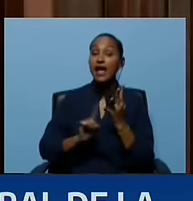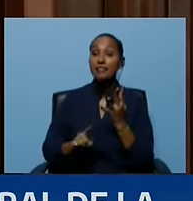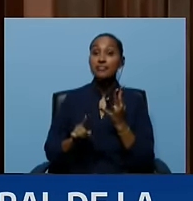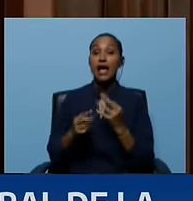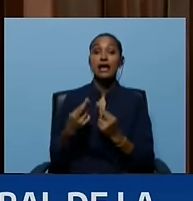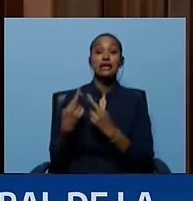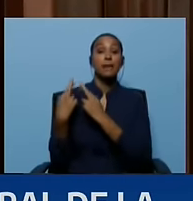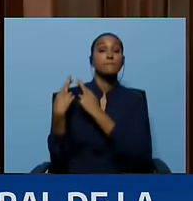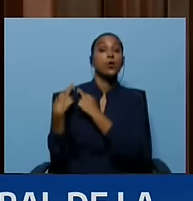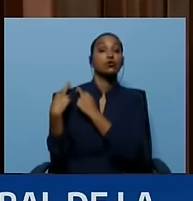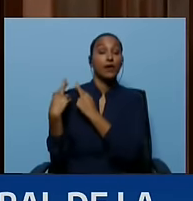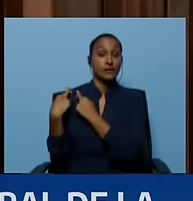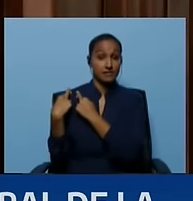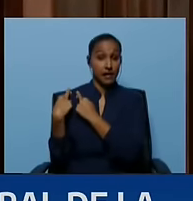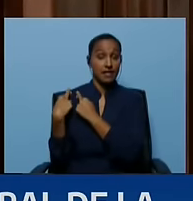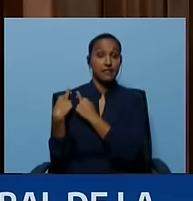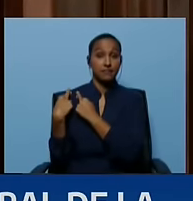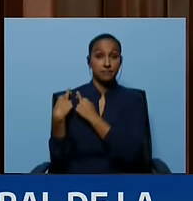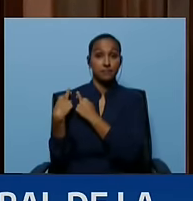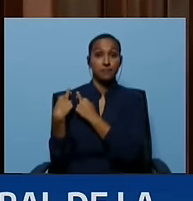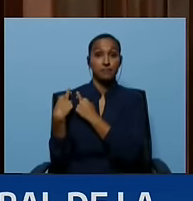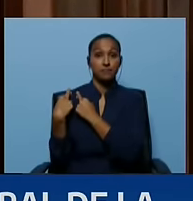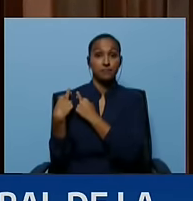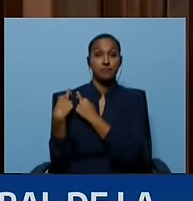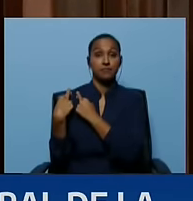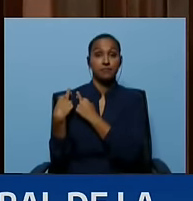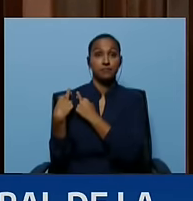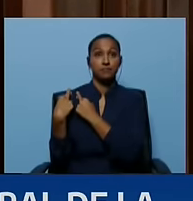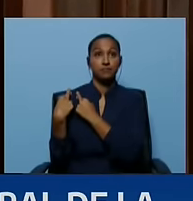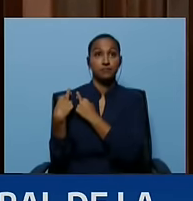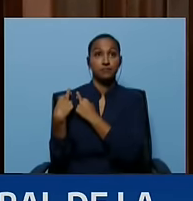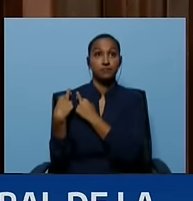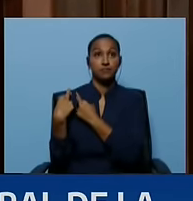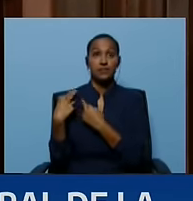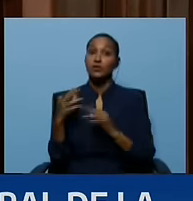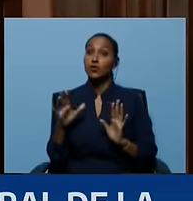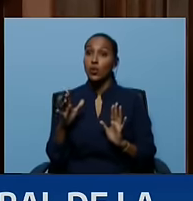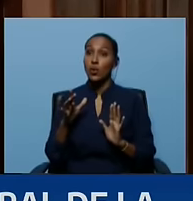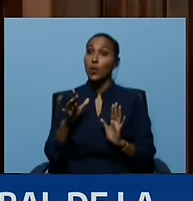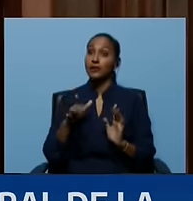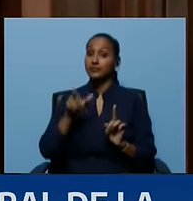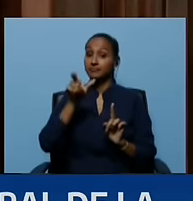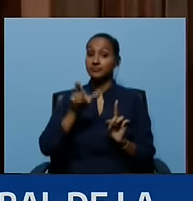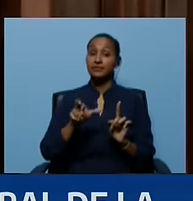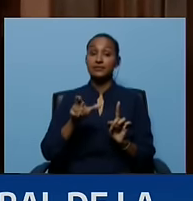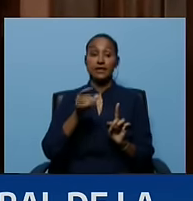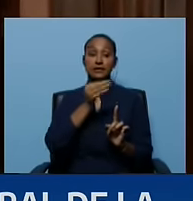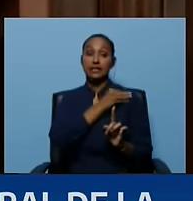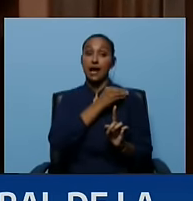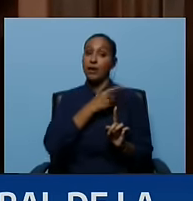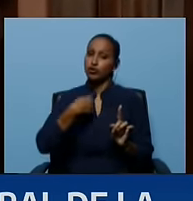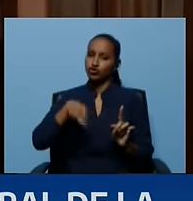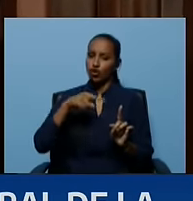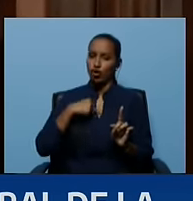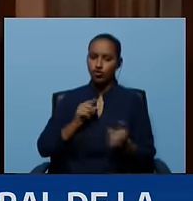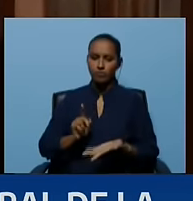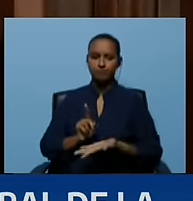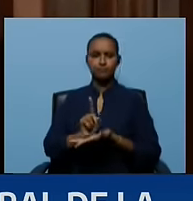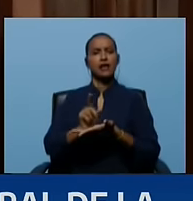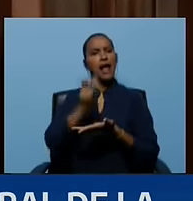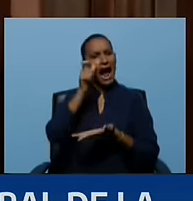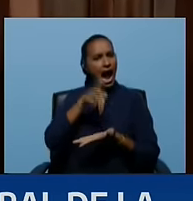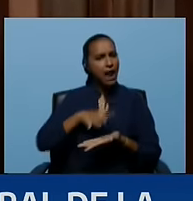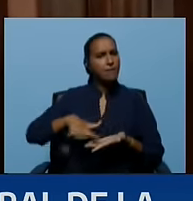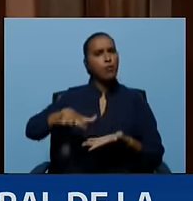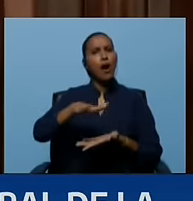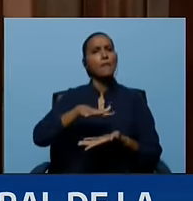caso, cuando el clarín de la patria llama, nosotros estamos ahí prestos, junto al pueblo, siempre por el camino